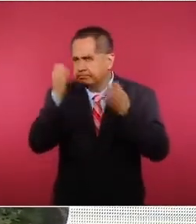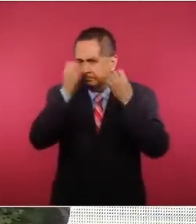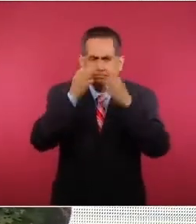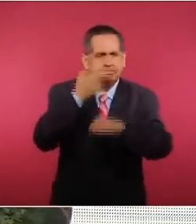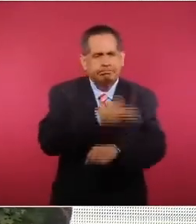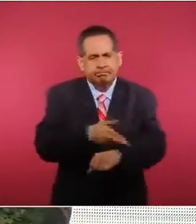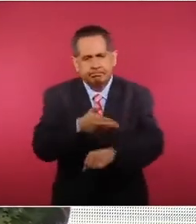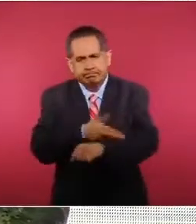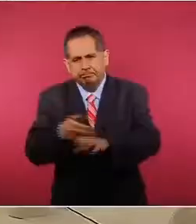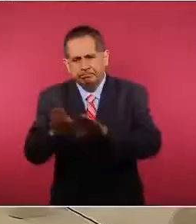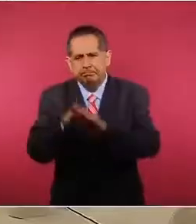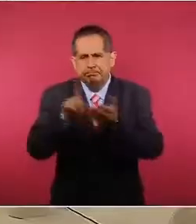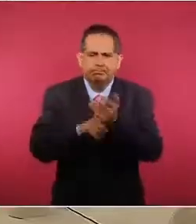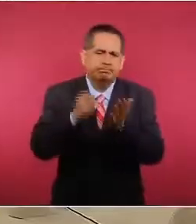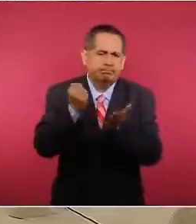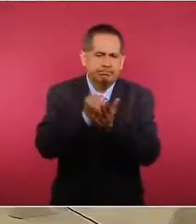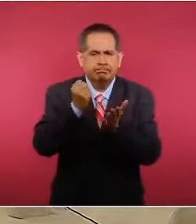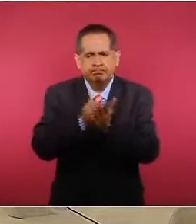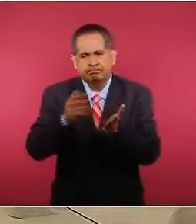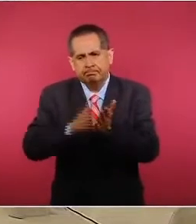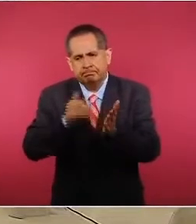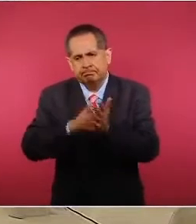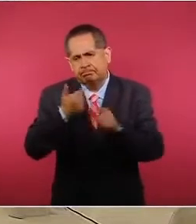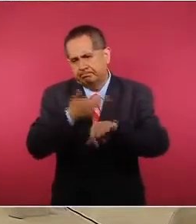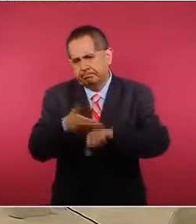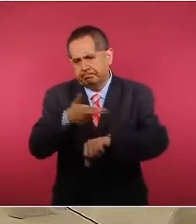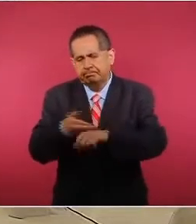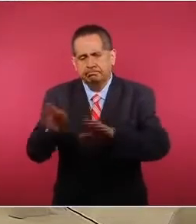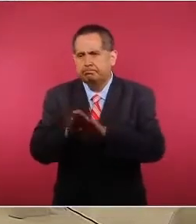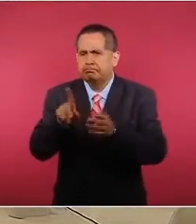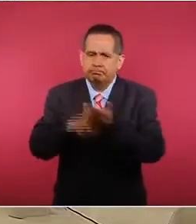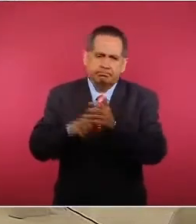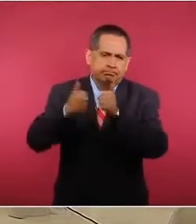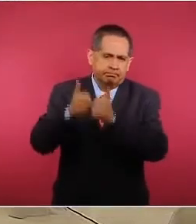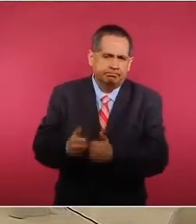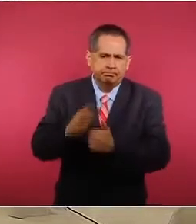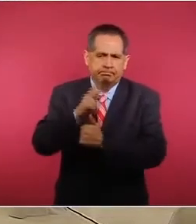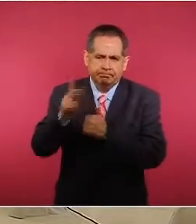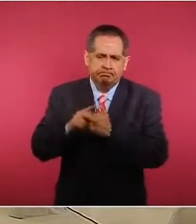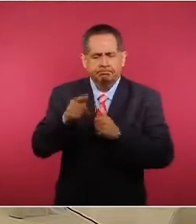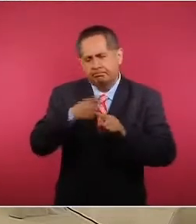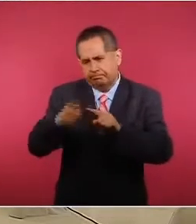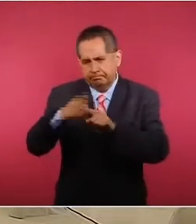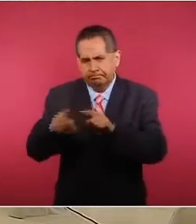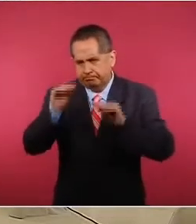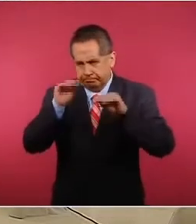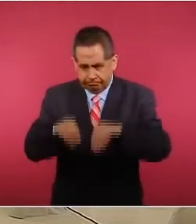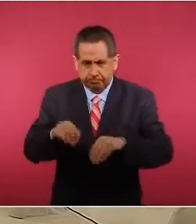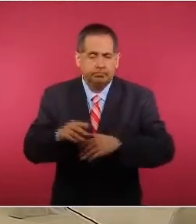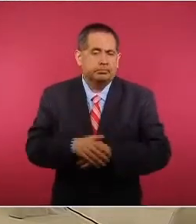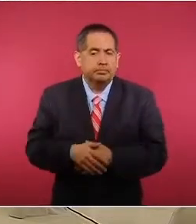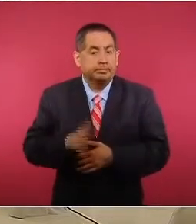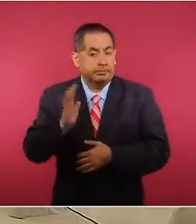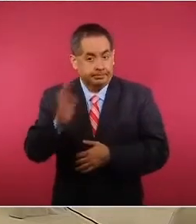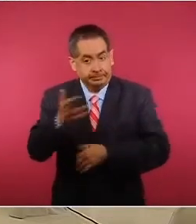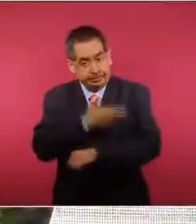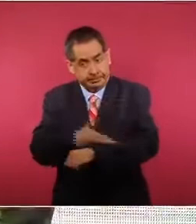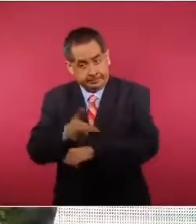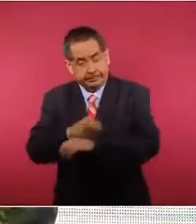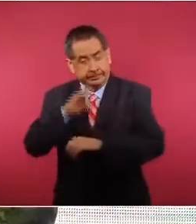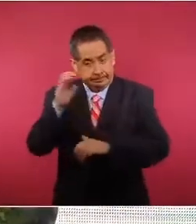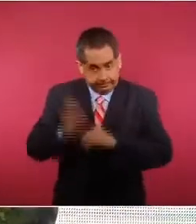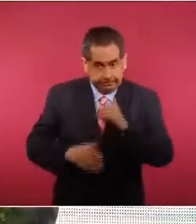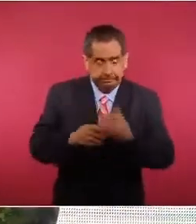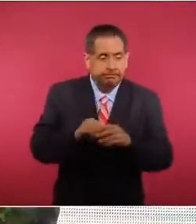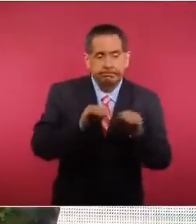los trámites de regularización de su estancia legal en el país. Y posteriormente, hechos estos trámites, se traslada